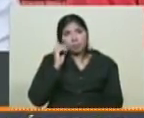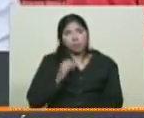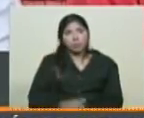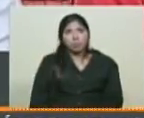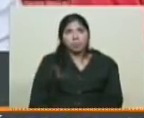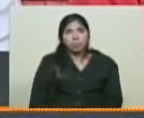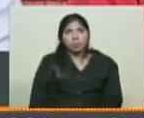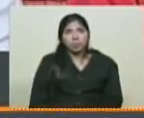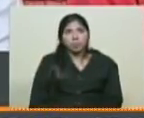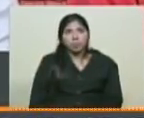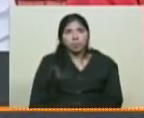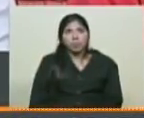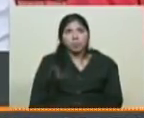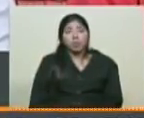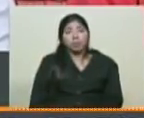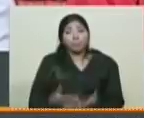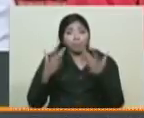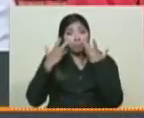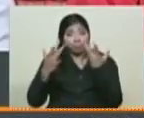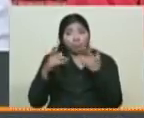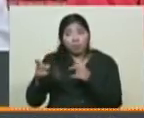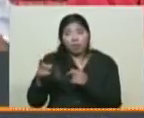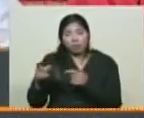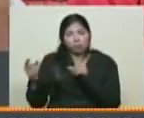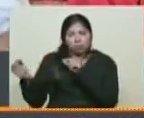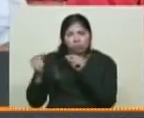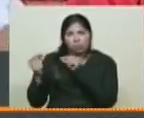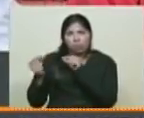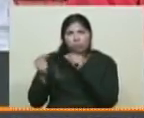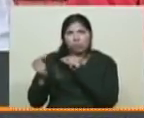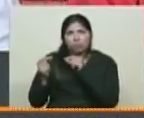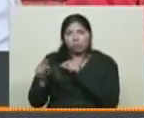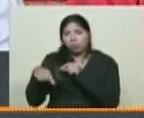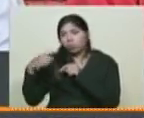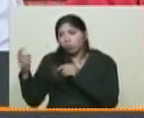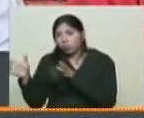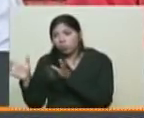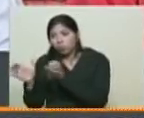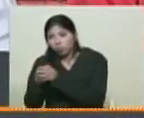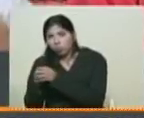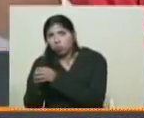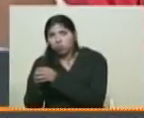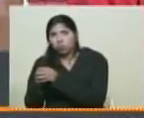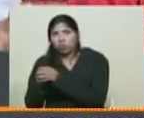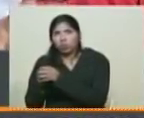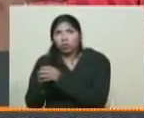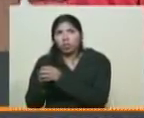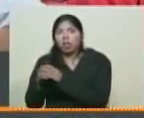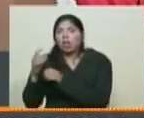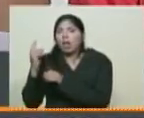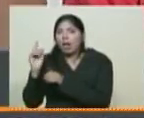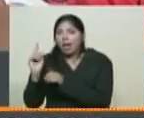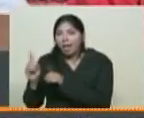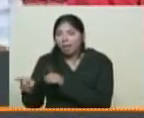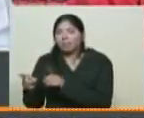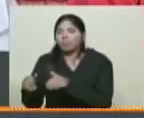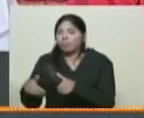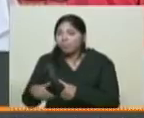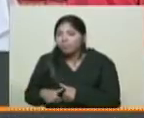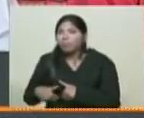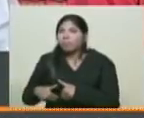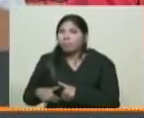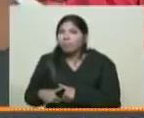bueno, las posiciones que todavía siguen ahí en disputa, de lo que por un lado creen que ciertamente hay que hacer un esfuerzo mayor,